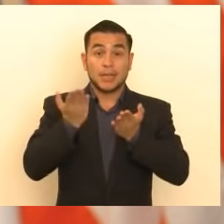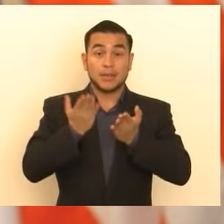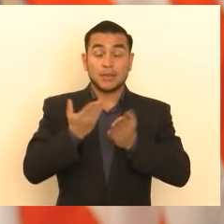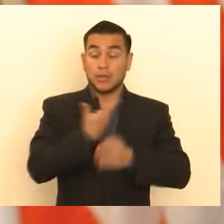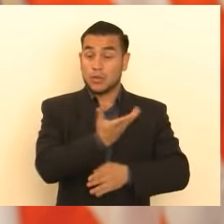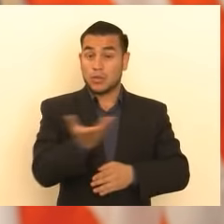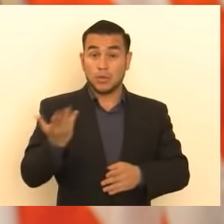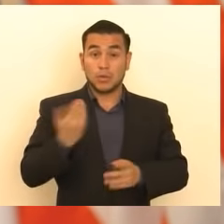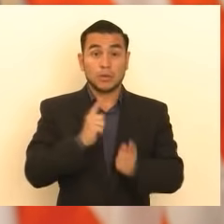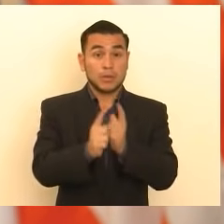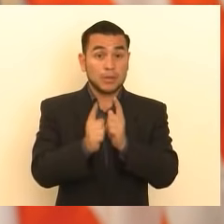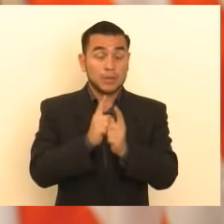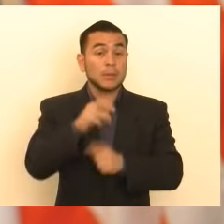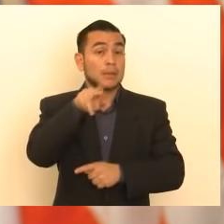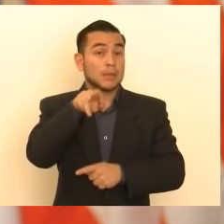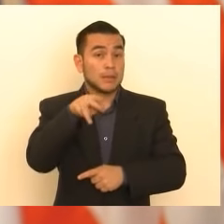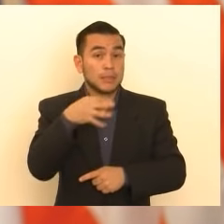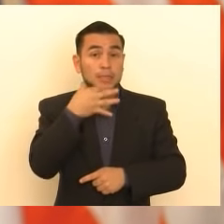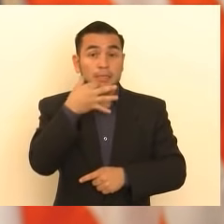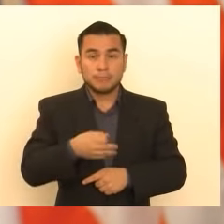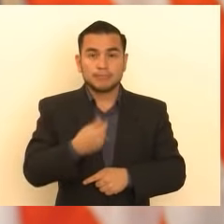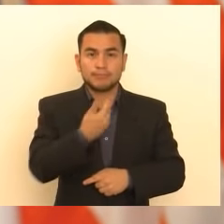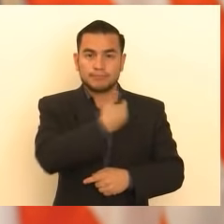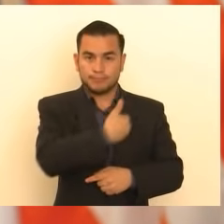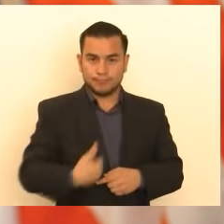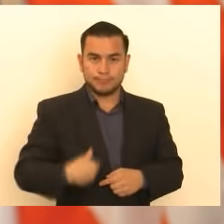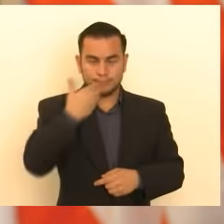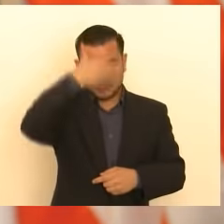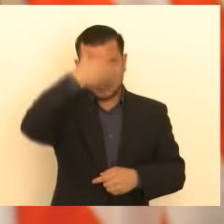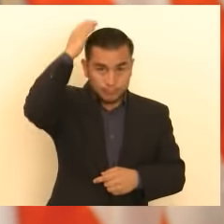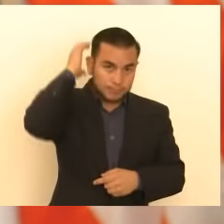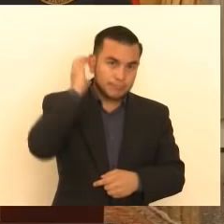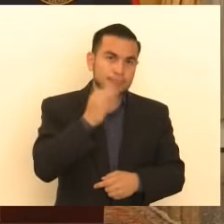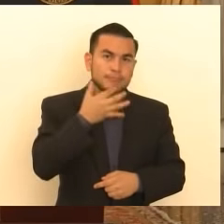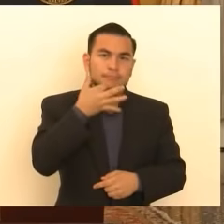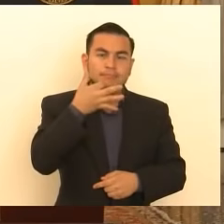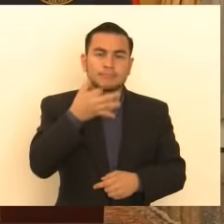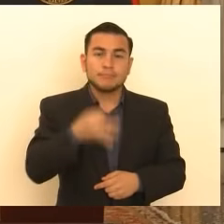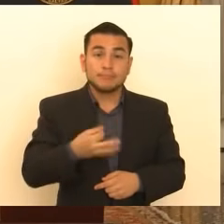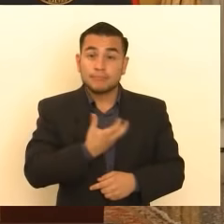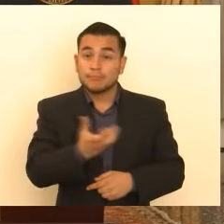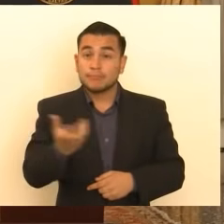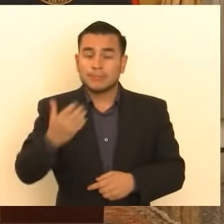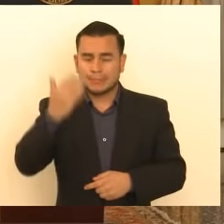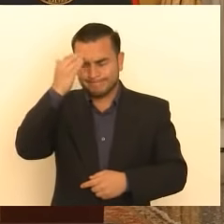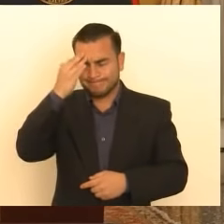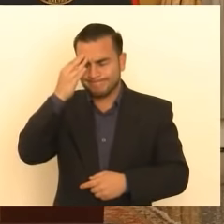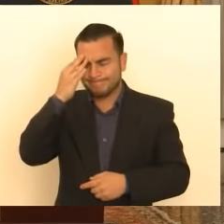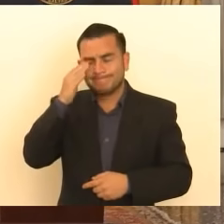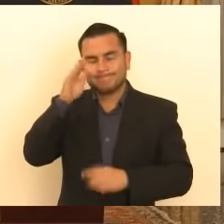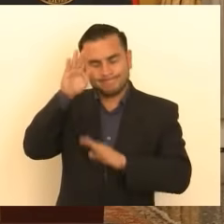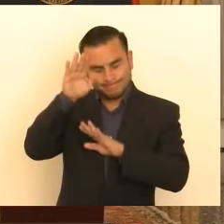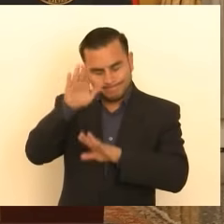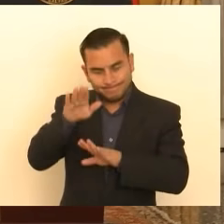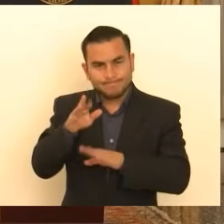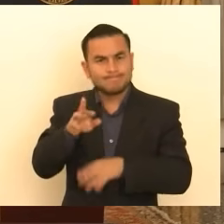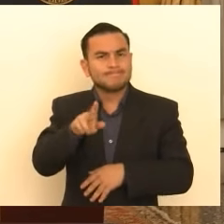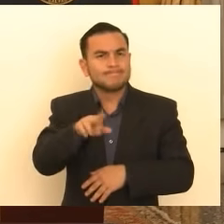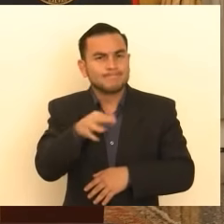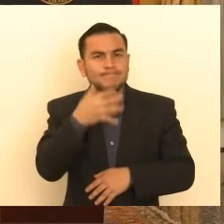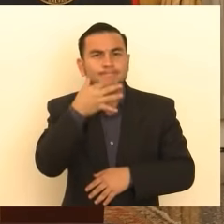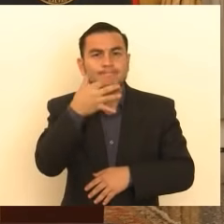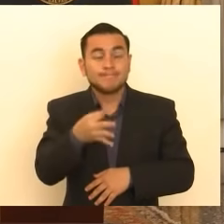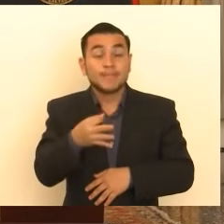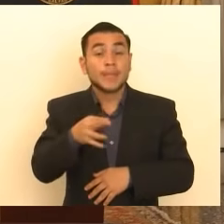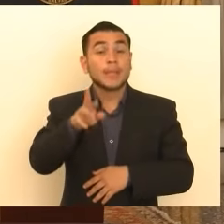Y el presidente Bukele, usted es uno de nuestros mejores amigos. Usted es un vecino, es un amigo